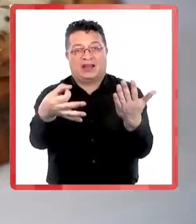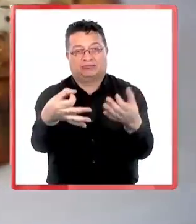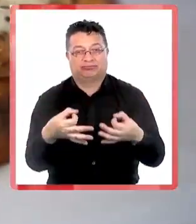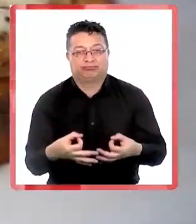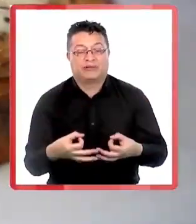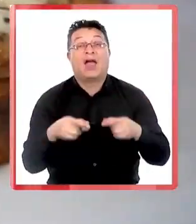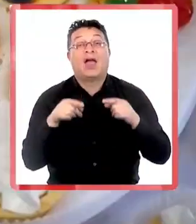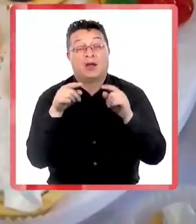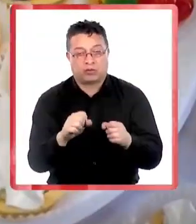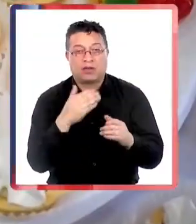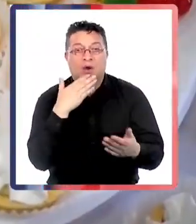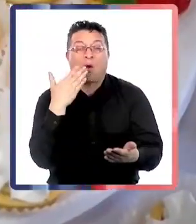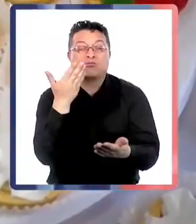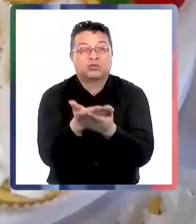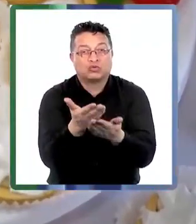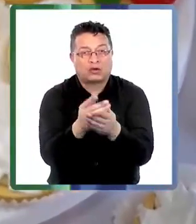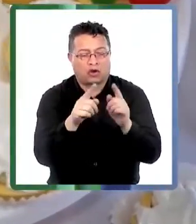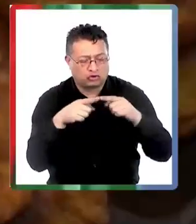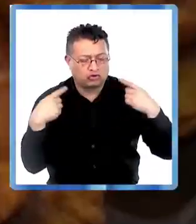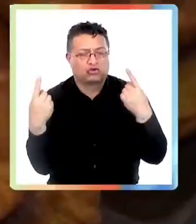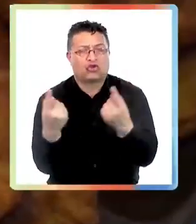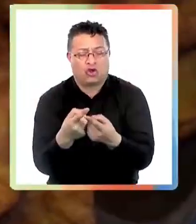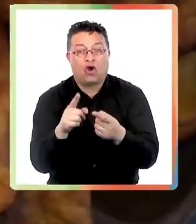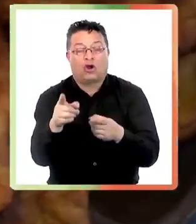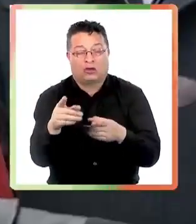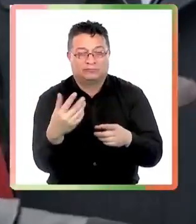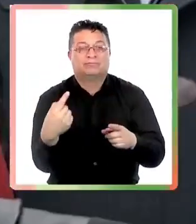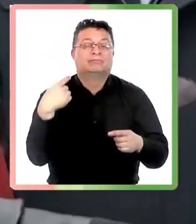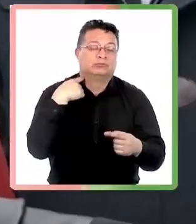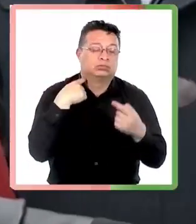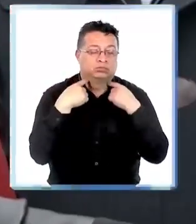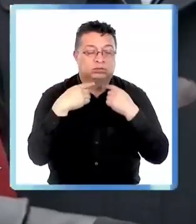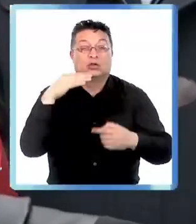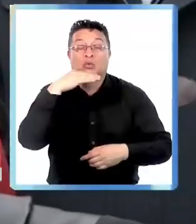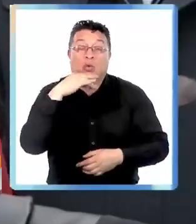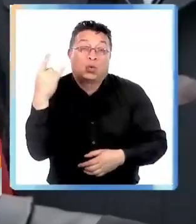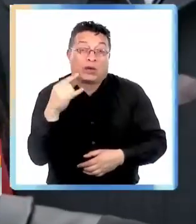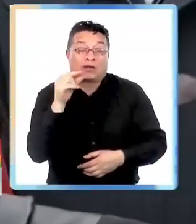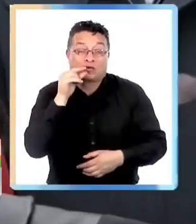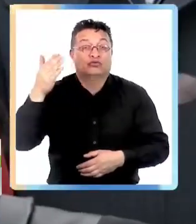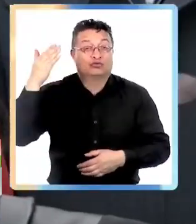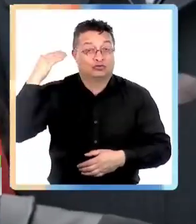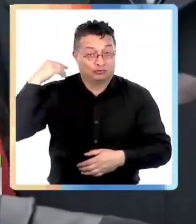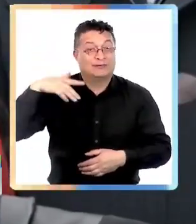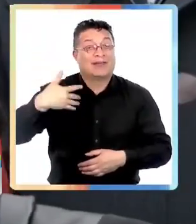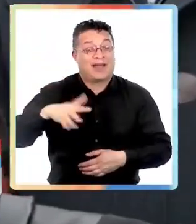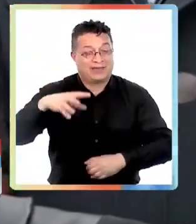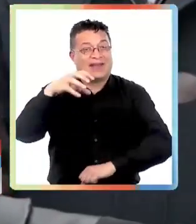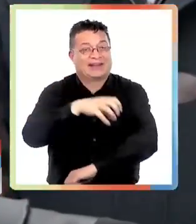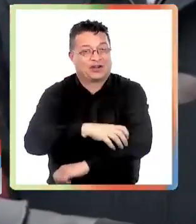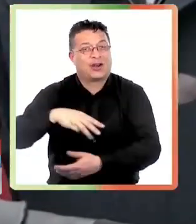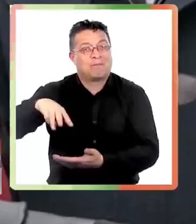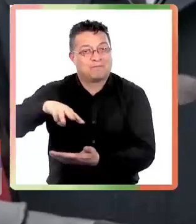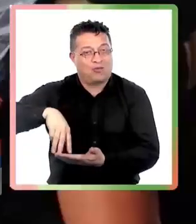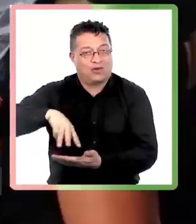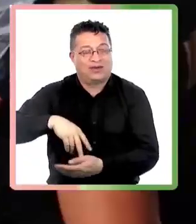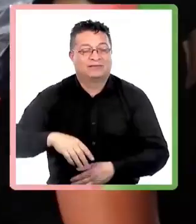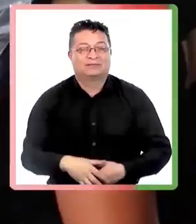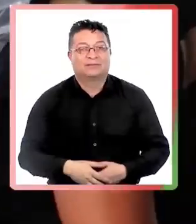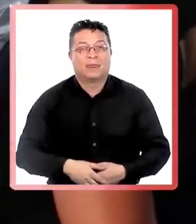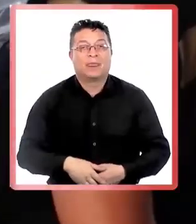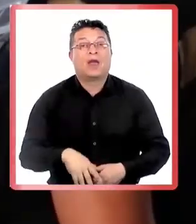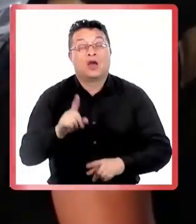total. Esperamos también que puedan postular todos aquellos que se vieron involucrados en la emergencia que hemos vivido en los últimos días en la región del